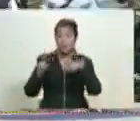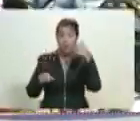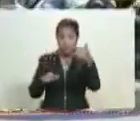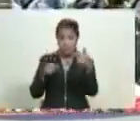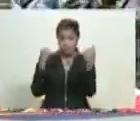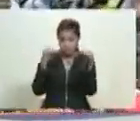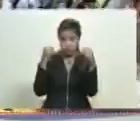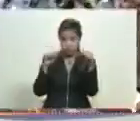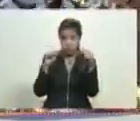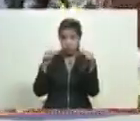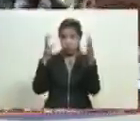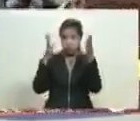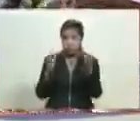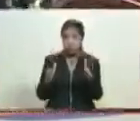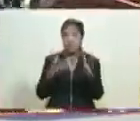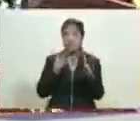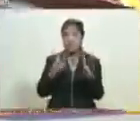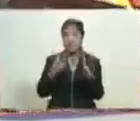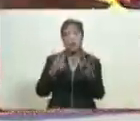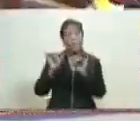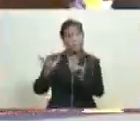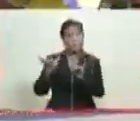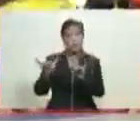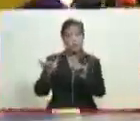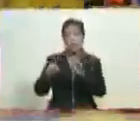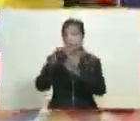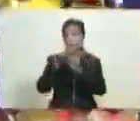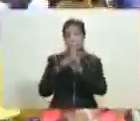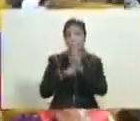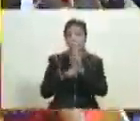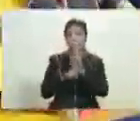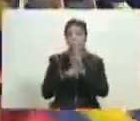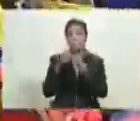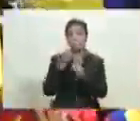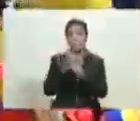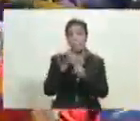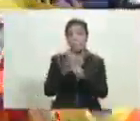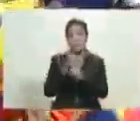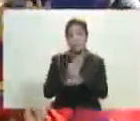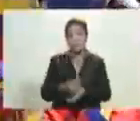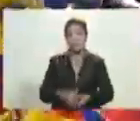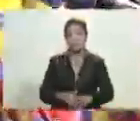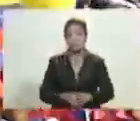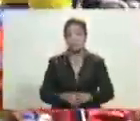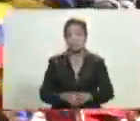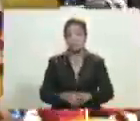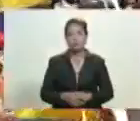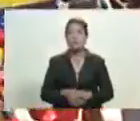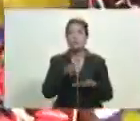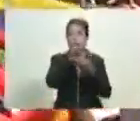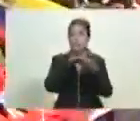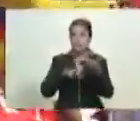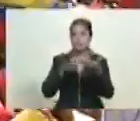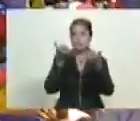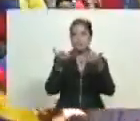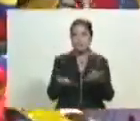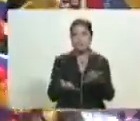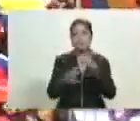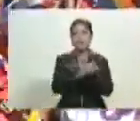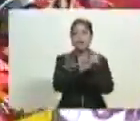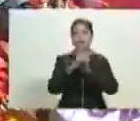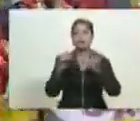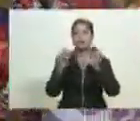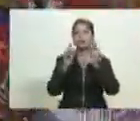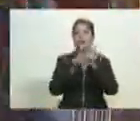aplicable hasta tanto dicte su propio Estatuto de Funcionamiento. Y le doy lectura al